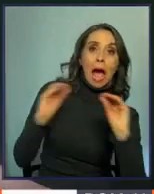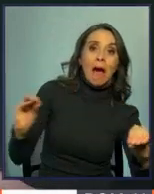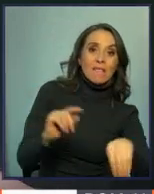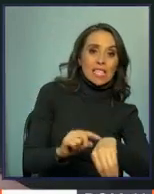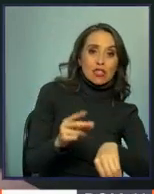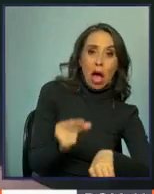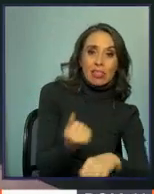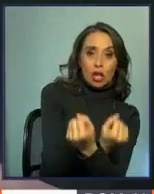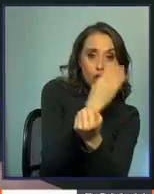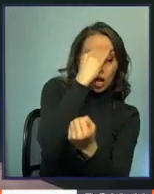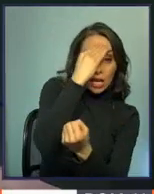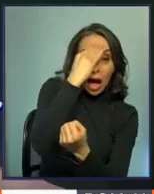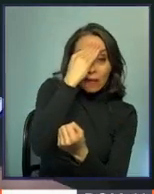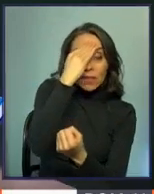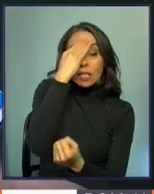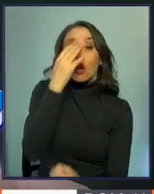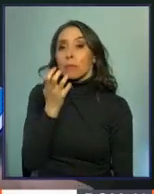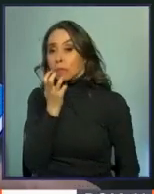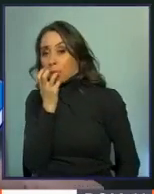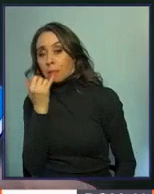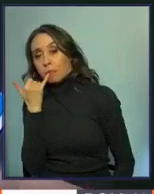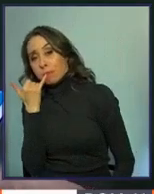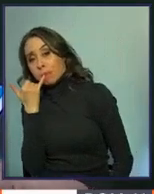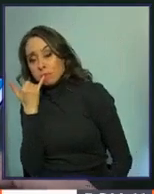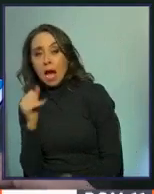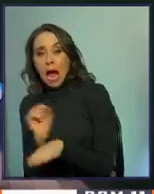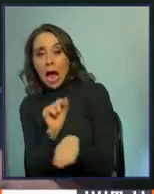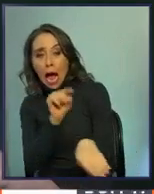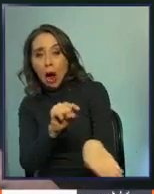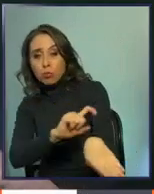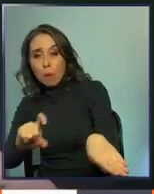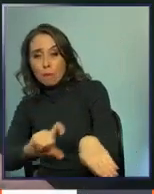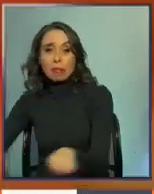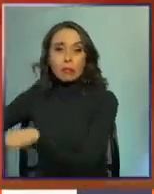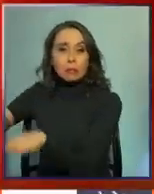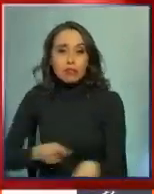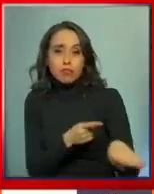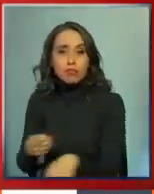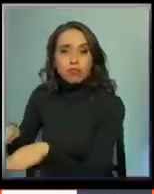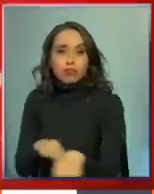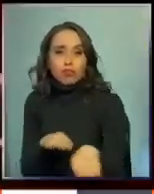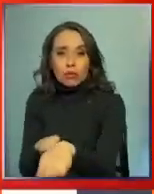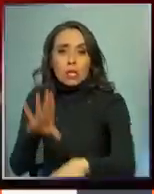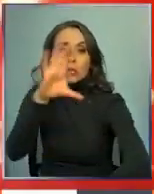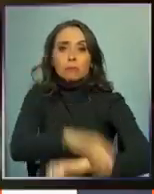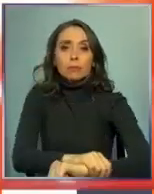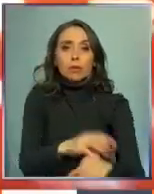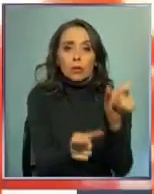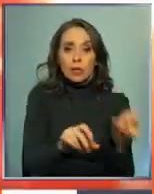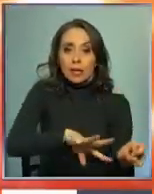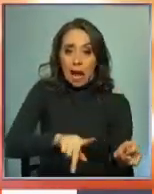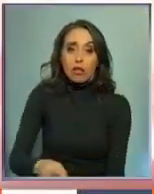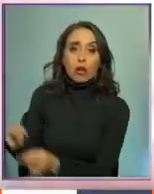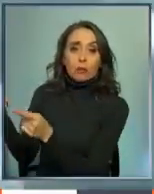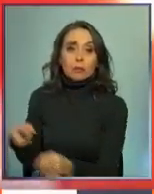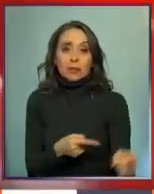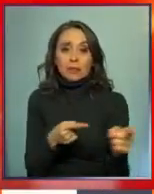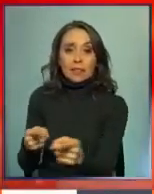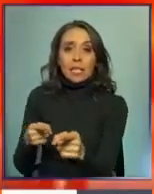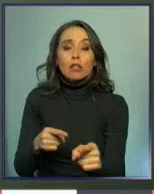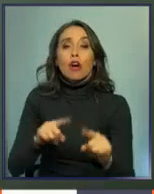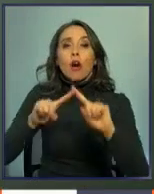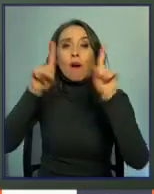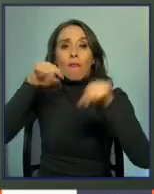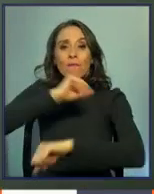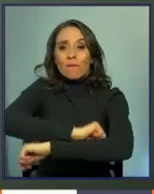forma inmediata el seguimiento del vehículo, logrando la detención de ellos. La banda en plena persecución arrojó por la ventana